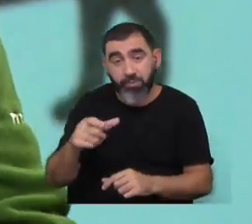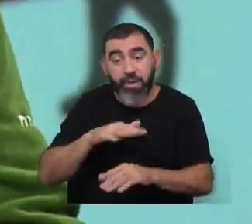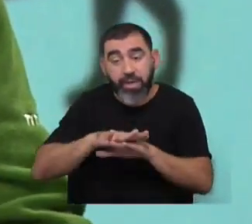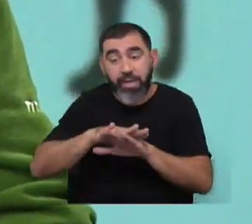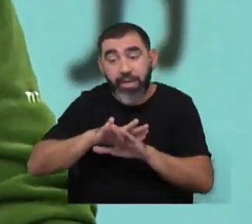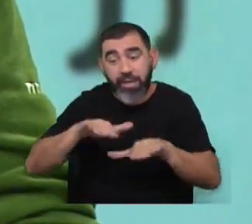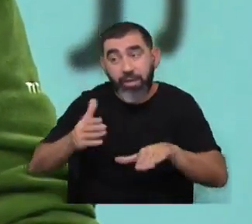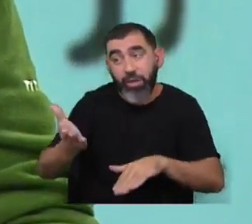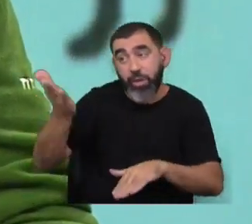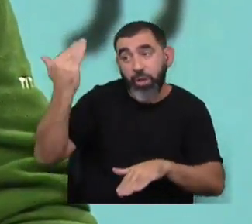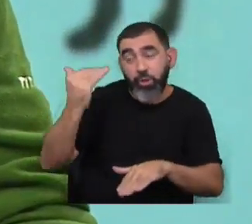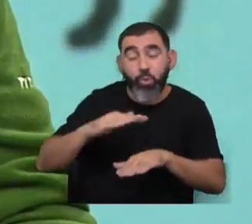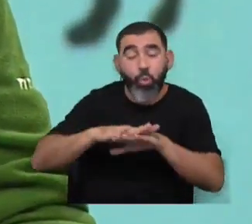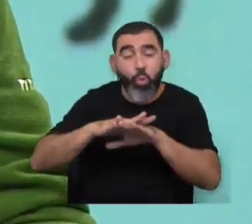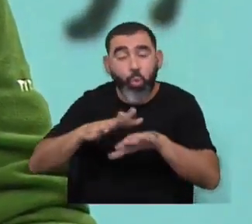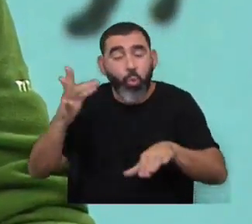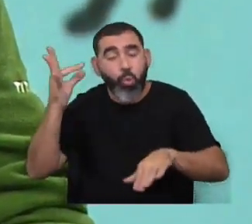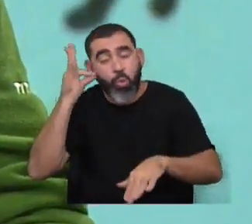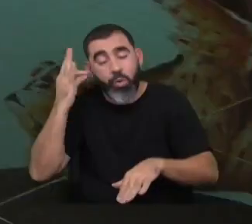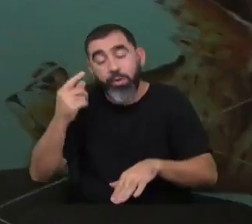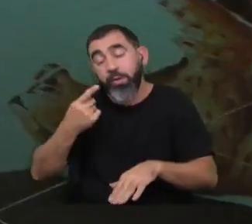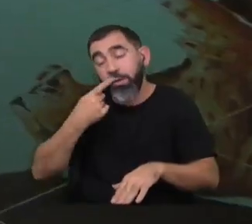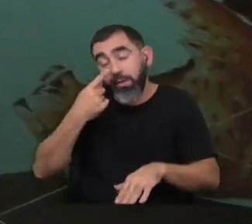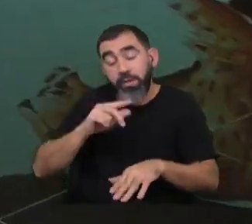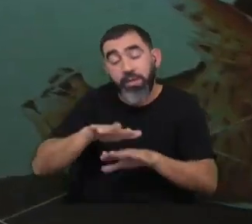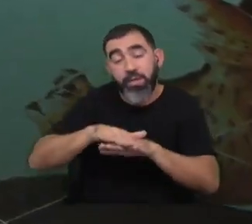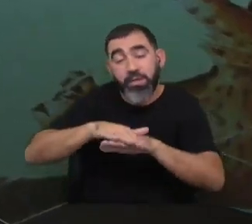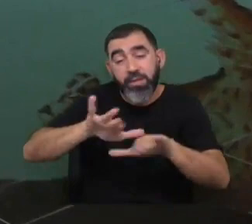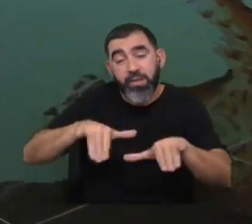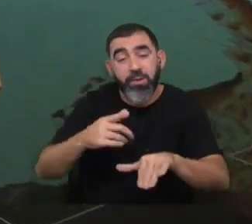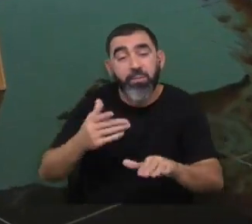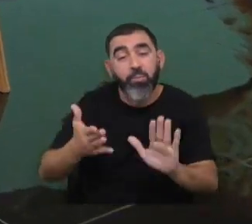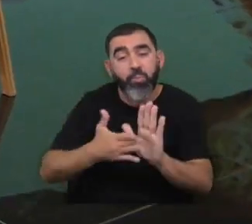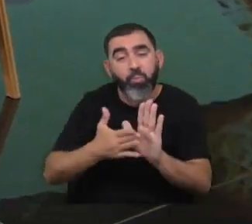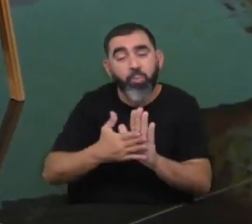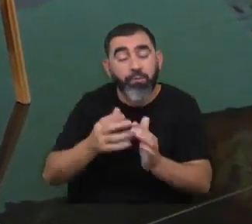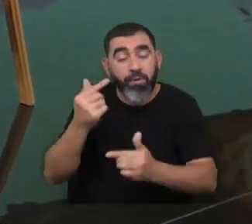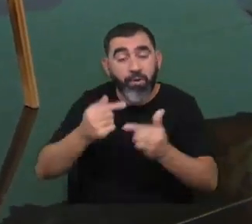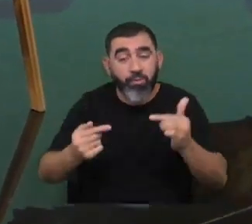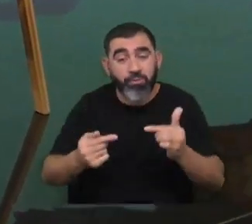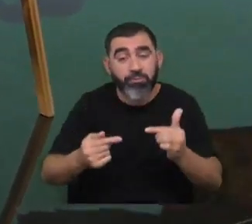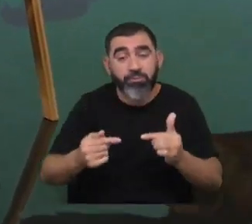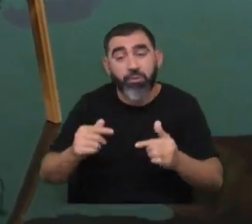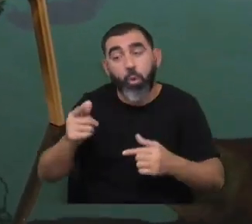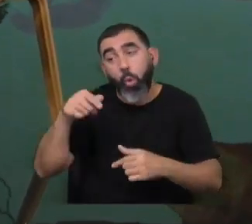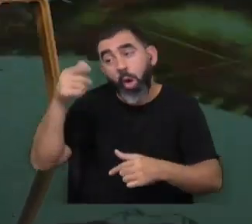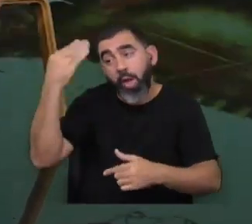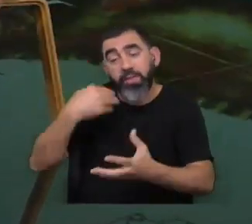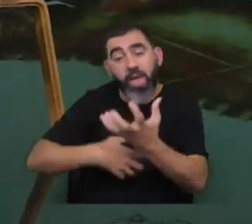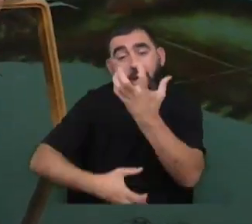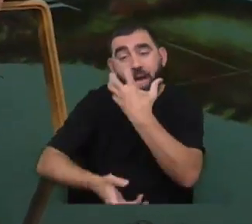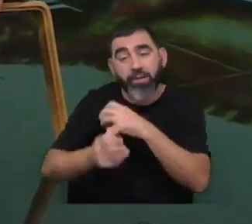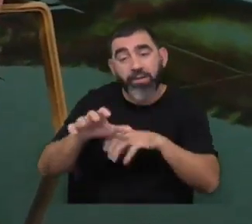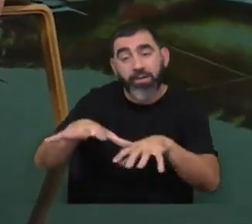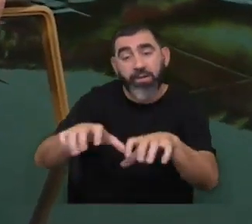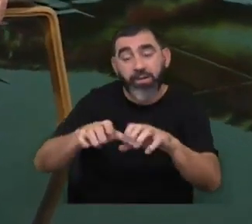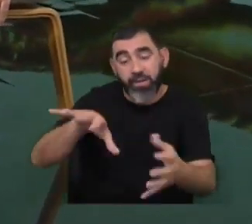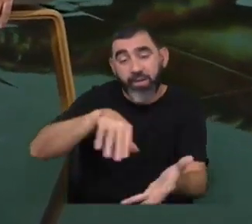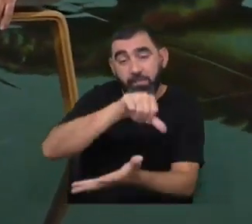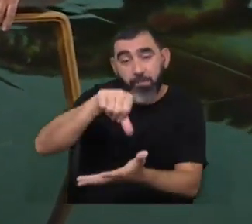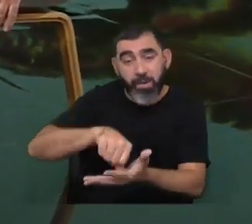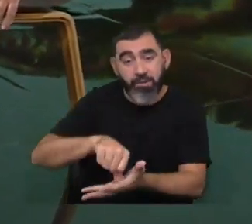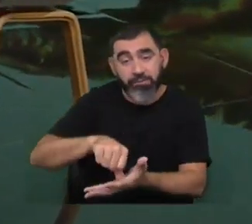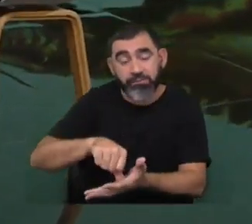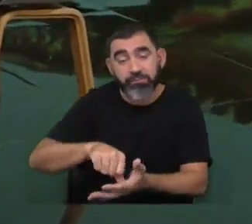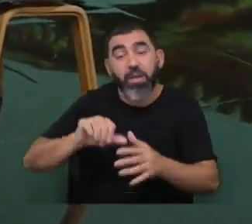yo fui o para una niña que quiere ir a la playa, es una prueba de muchísimas cosas. Primero, que hubo otros bichos que estuvieron antes que nosotros. Tal vez algún